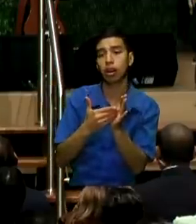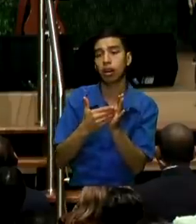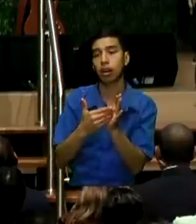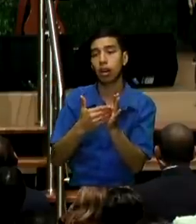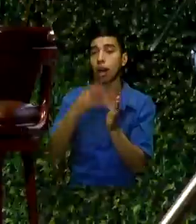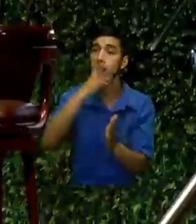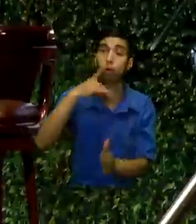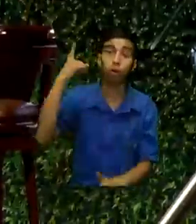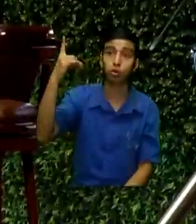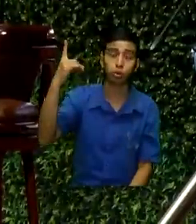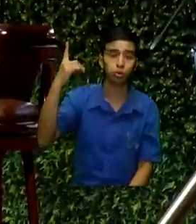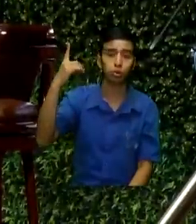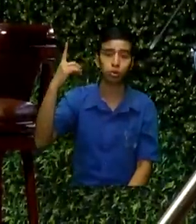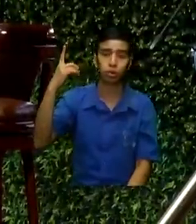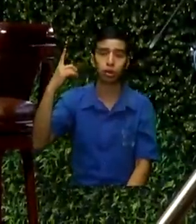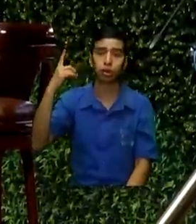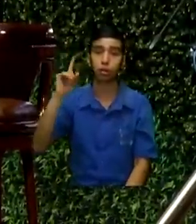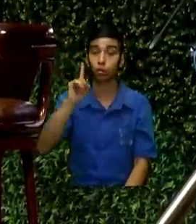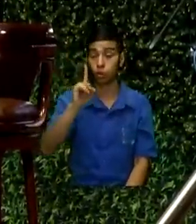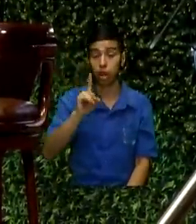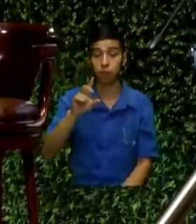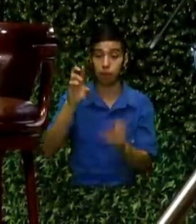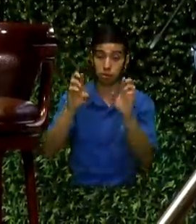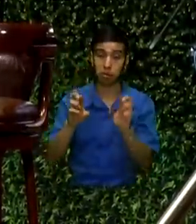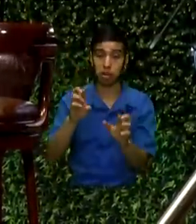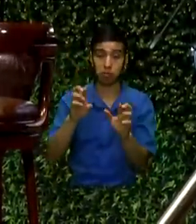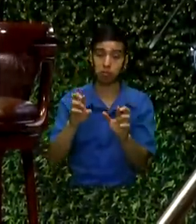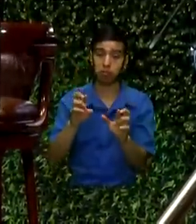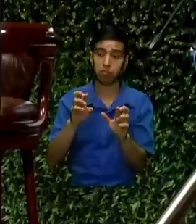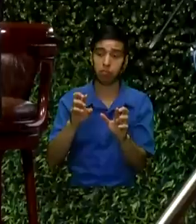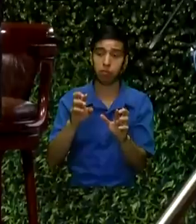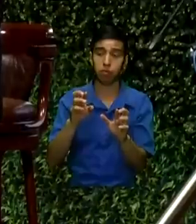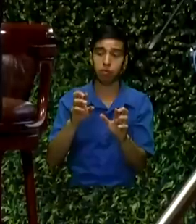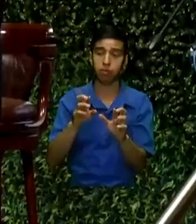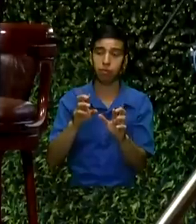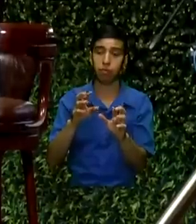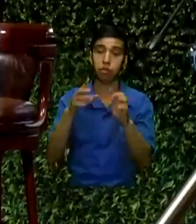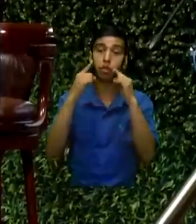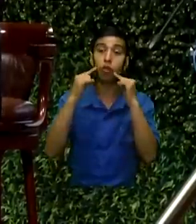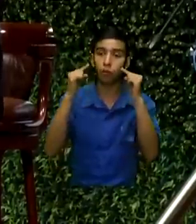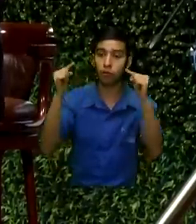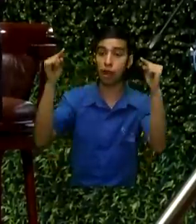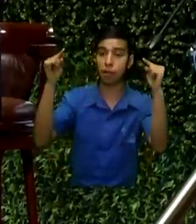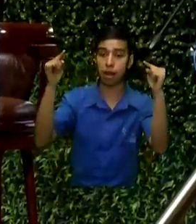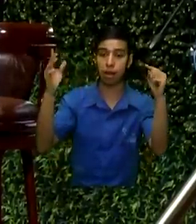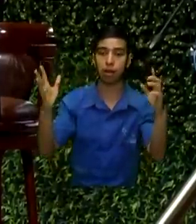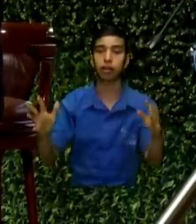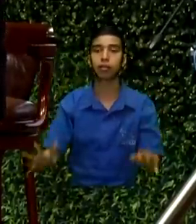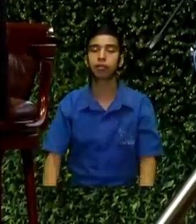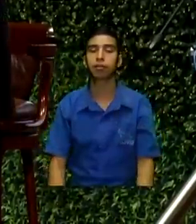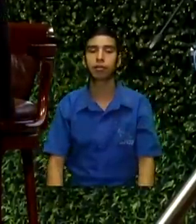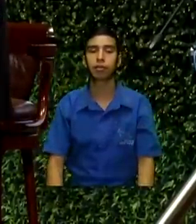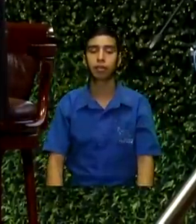En público, siendo un gran personaje, todo el mundo le creía. Y a la vuelta en la esquina, ¡pum!